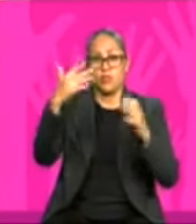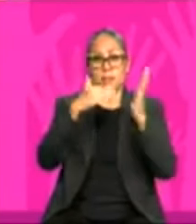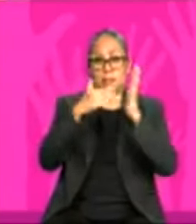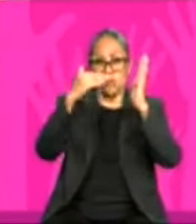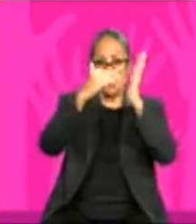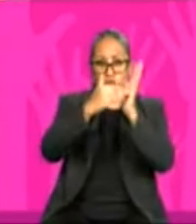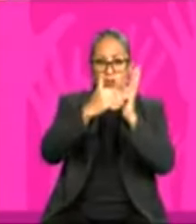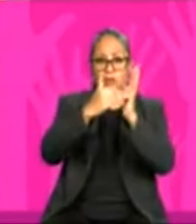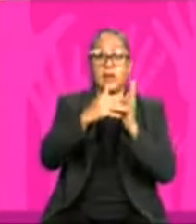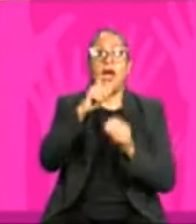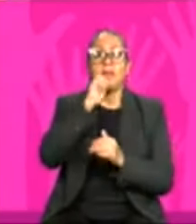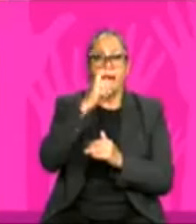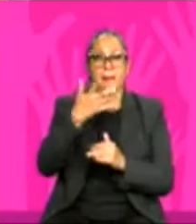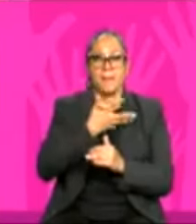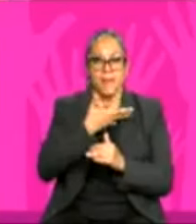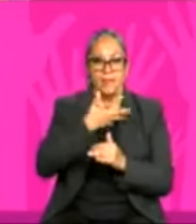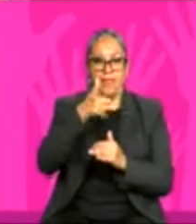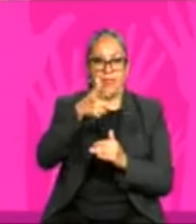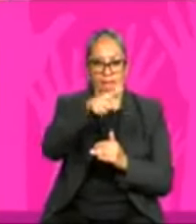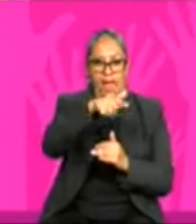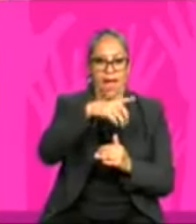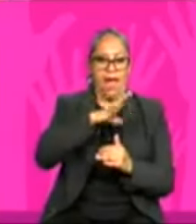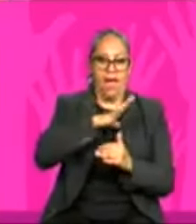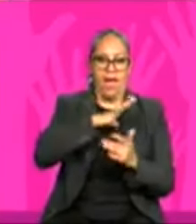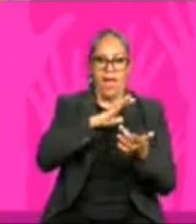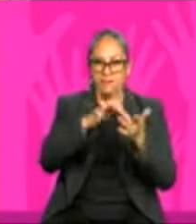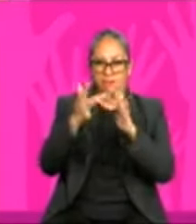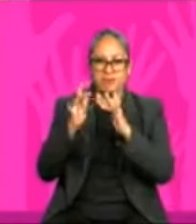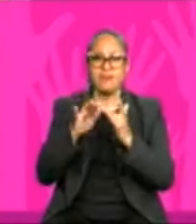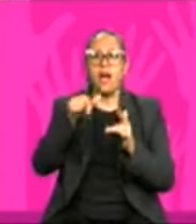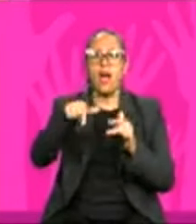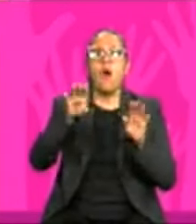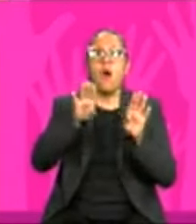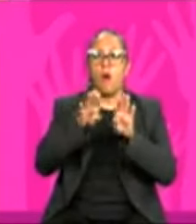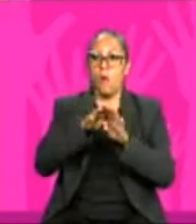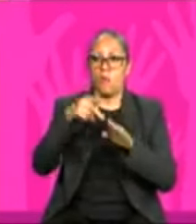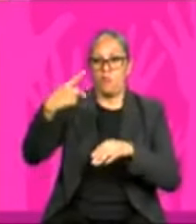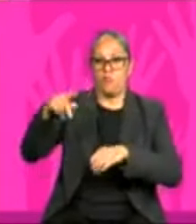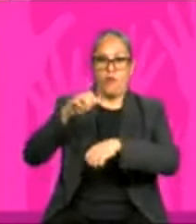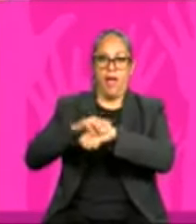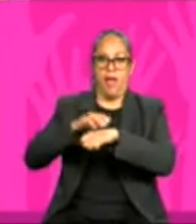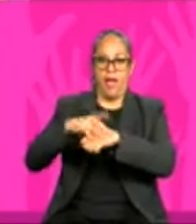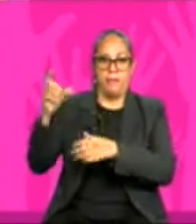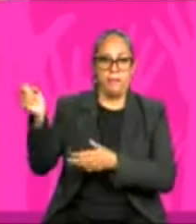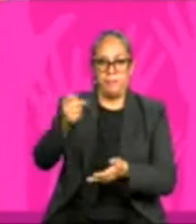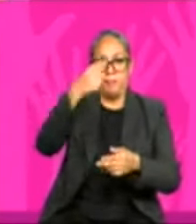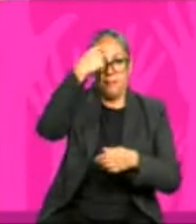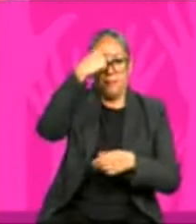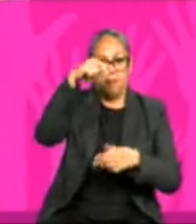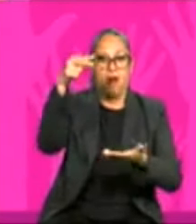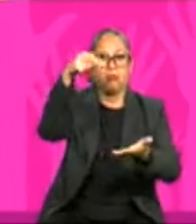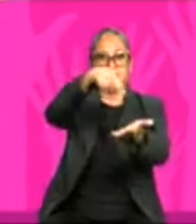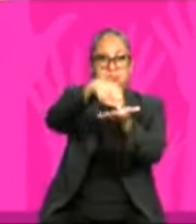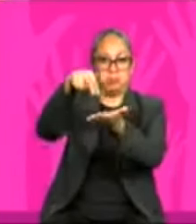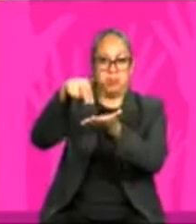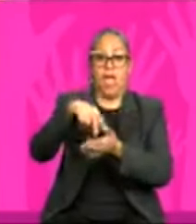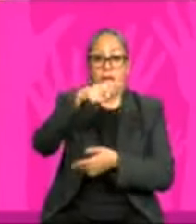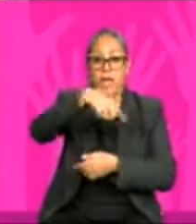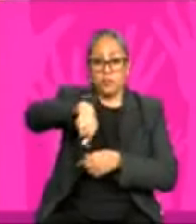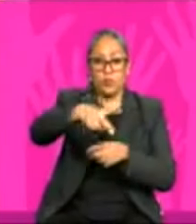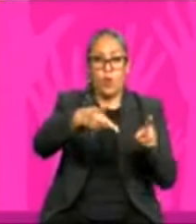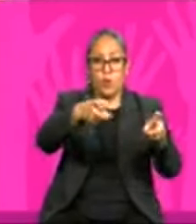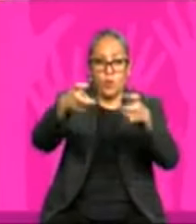cómplice de toda la red de nepotismo, de corrupción, de abuso de poder, de todo lo que han saqueado al estado de